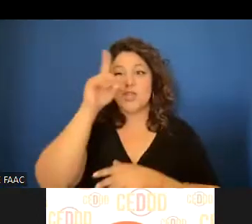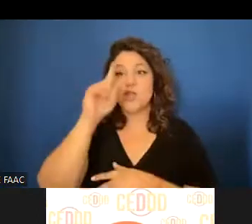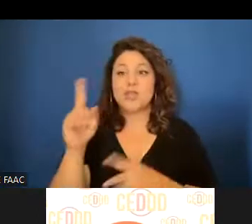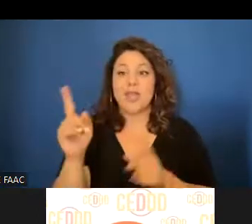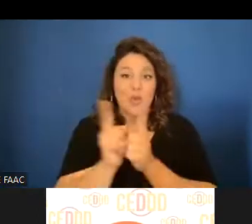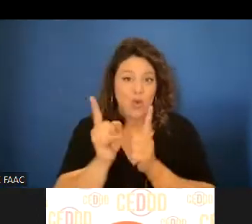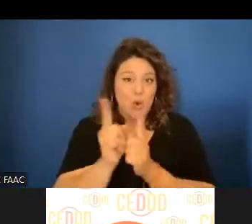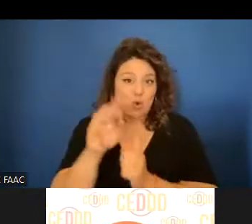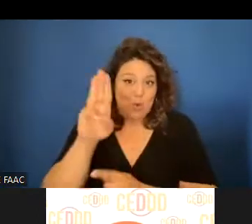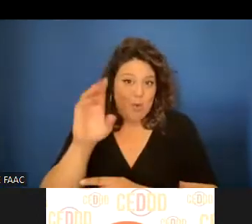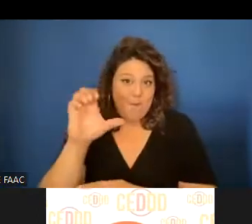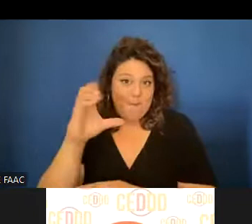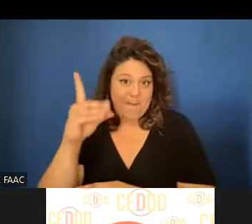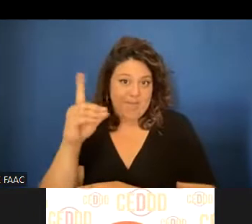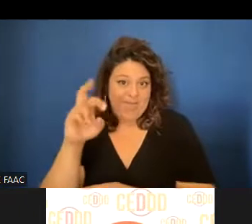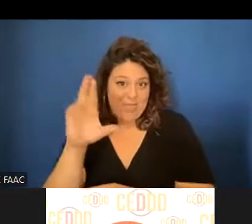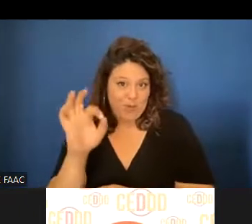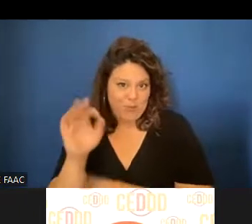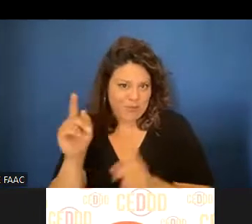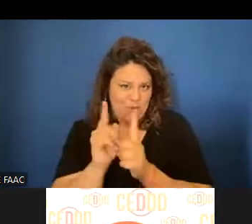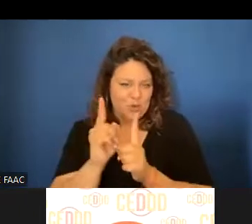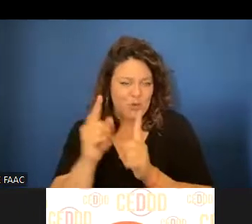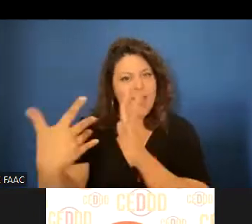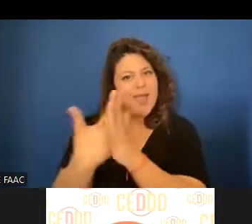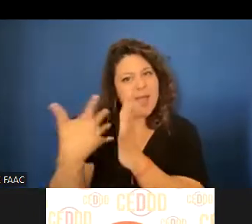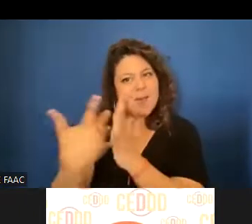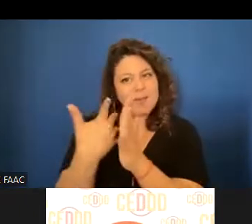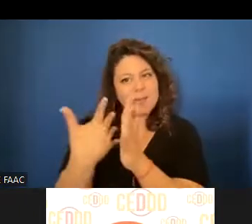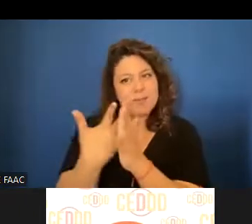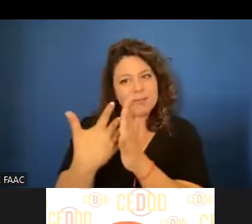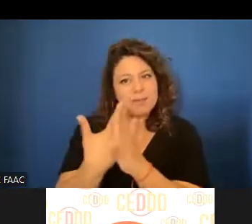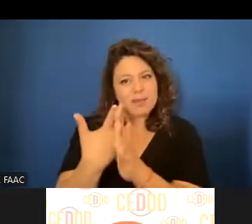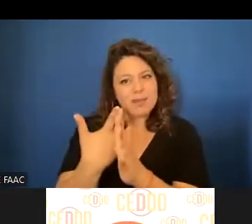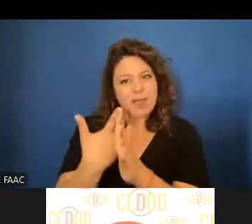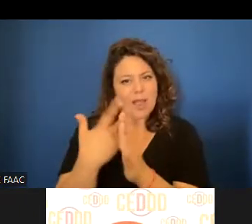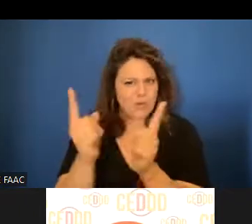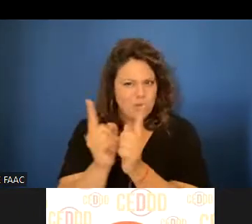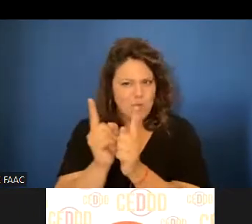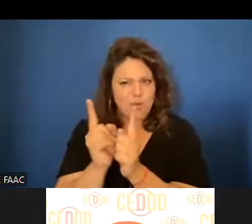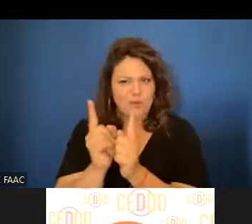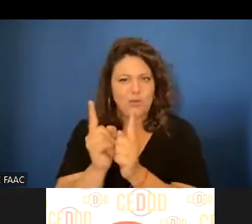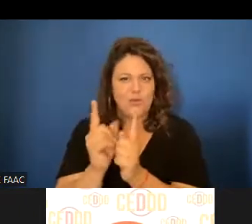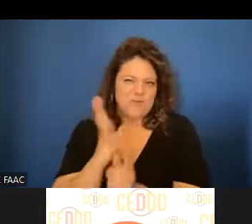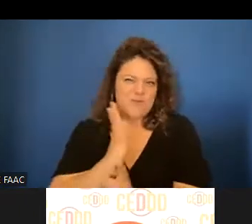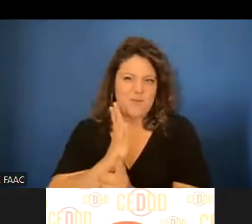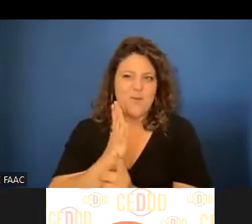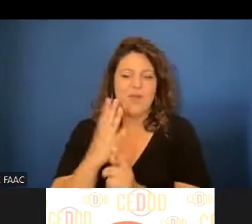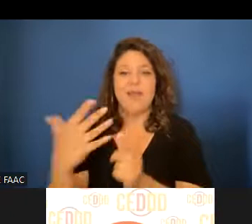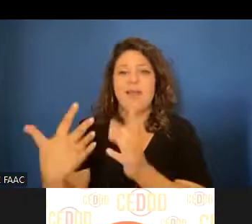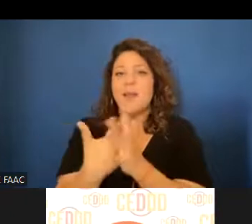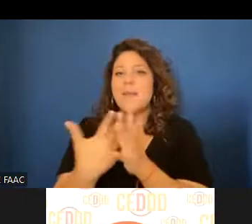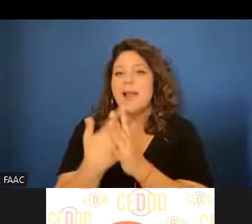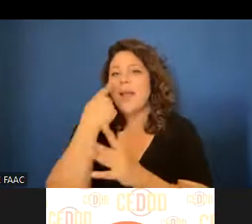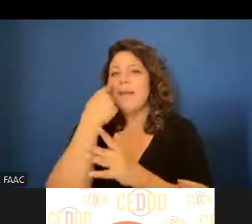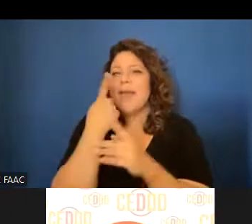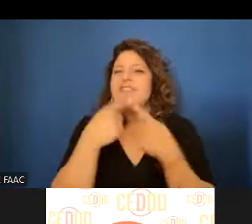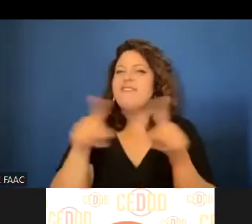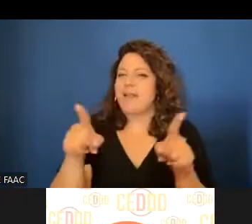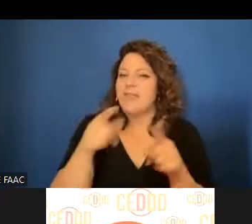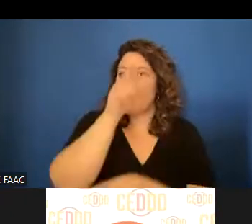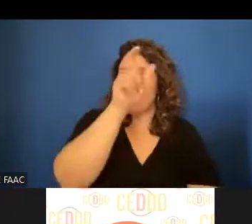restaurante de Barcelona que en plena jornada laboral se parte una pierna en el restaurante, ¿vale? Y es despedido inmediatamente, viendo